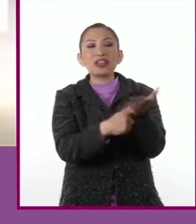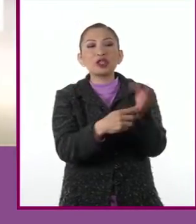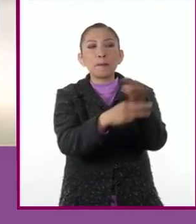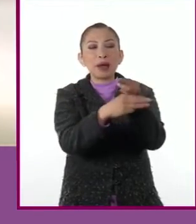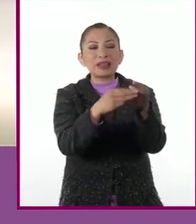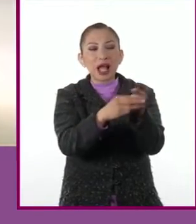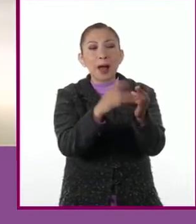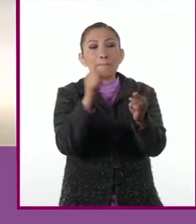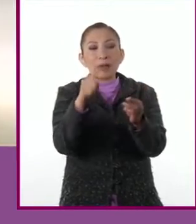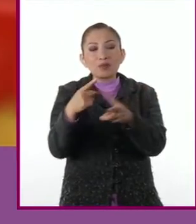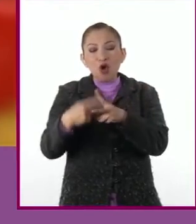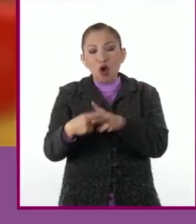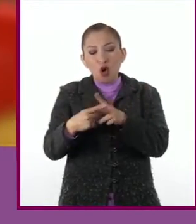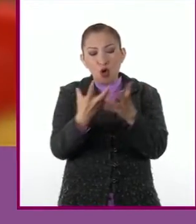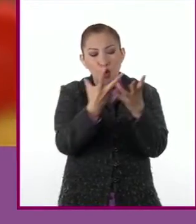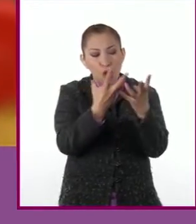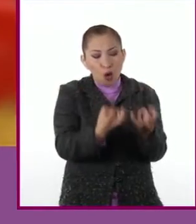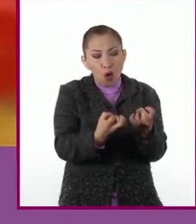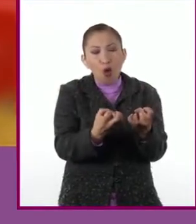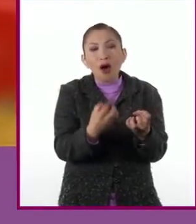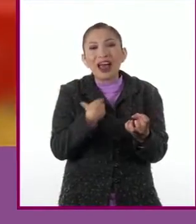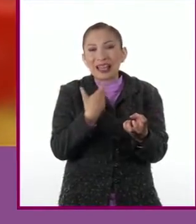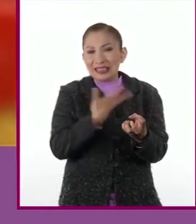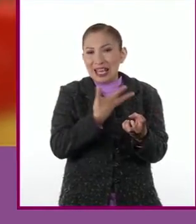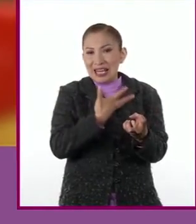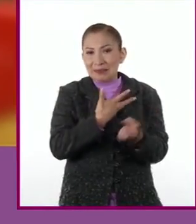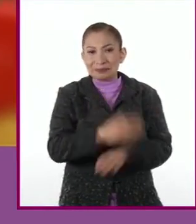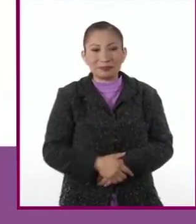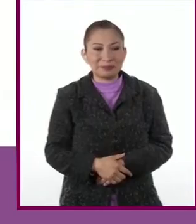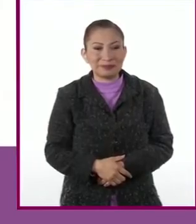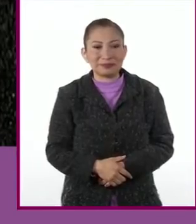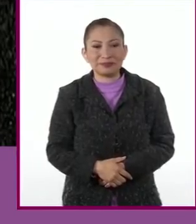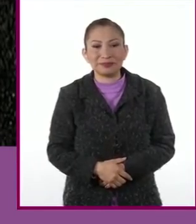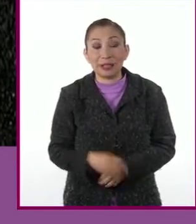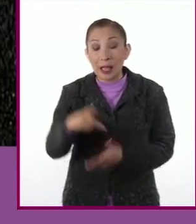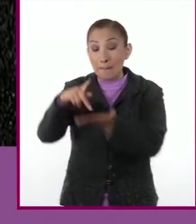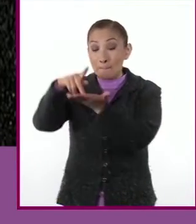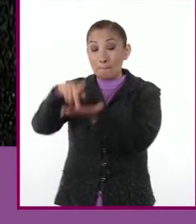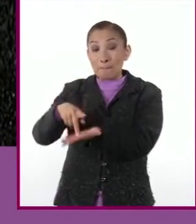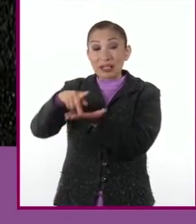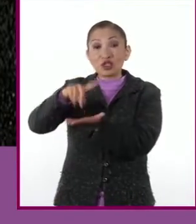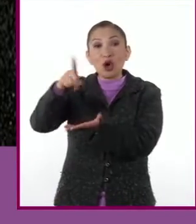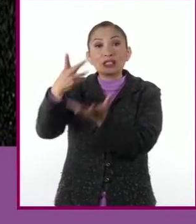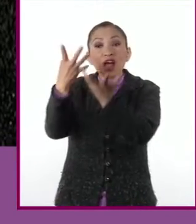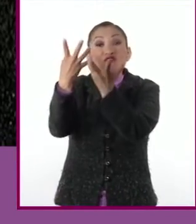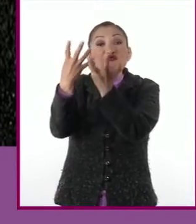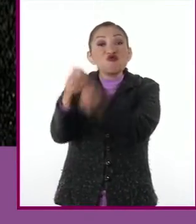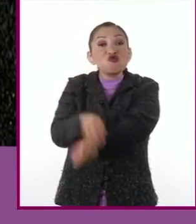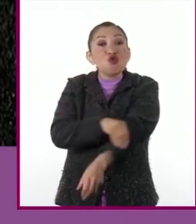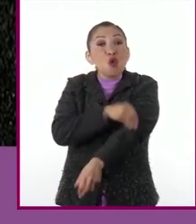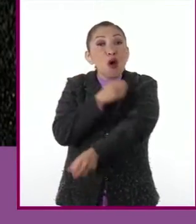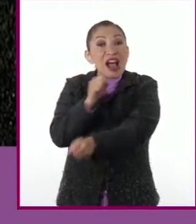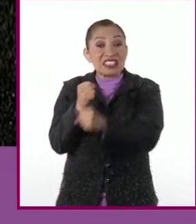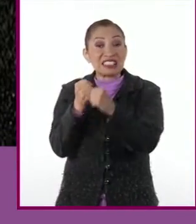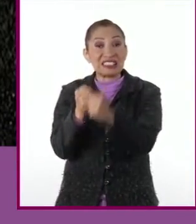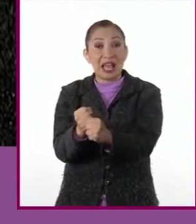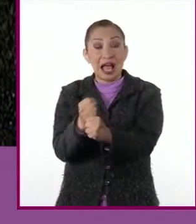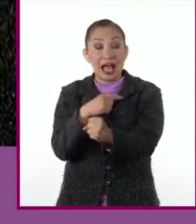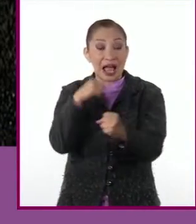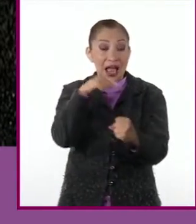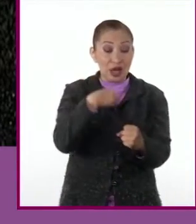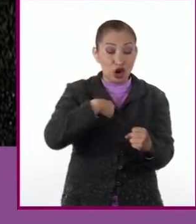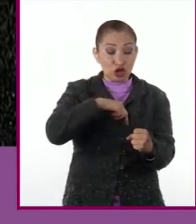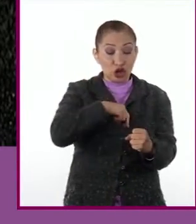de su inercia o de la cantidad de material del que está hecho. El peso es una fuerza que resulta de la interacción